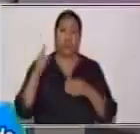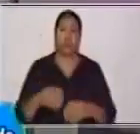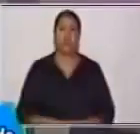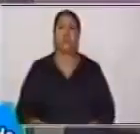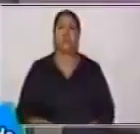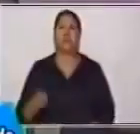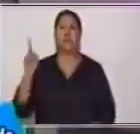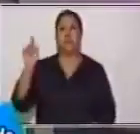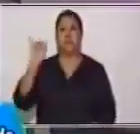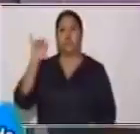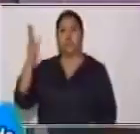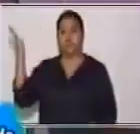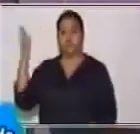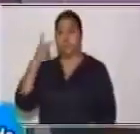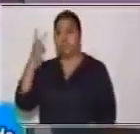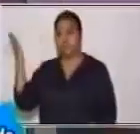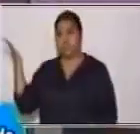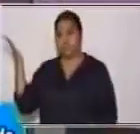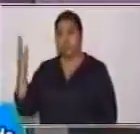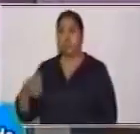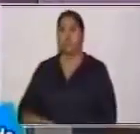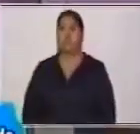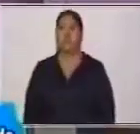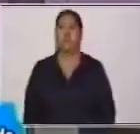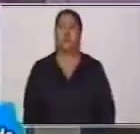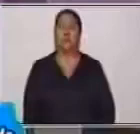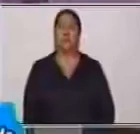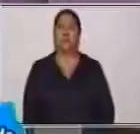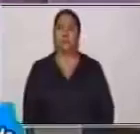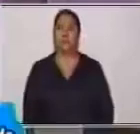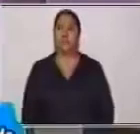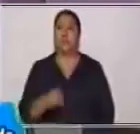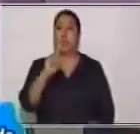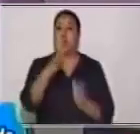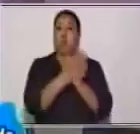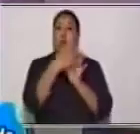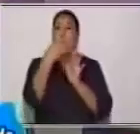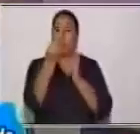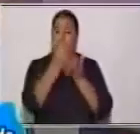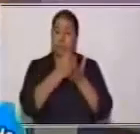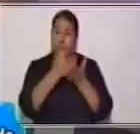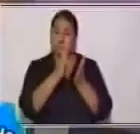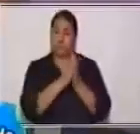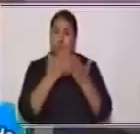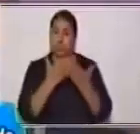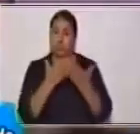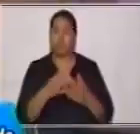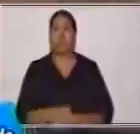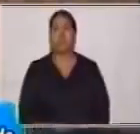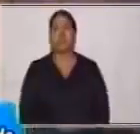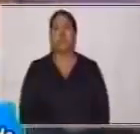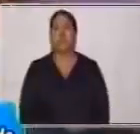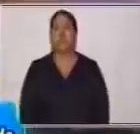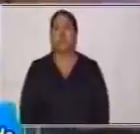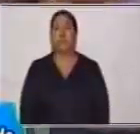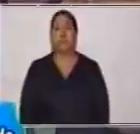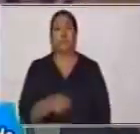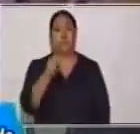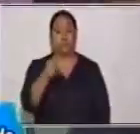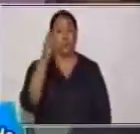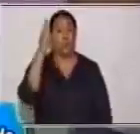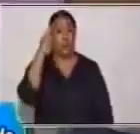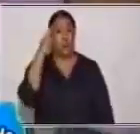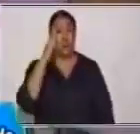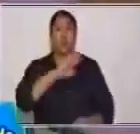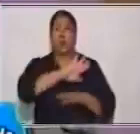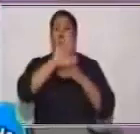igual a 11, t más 8 partido 3 más t menos 3 partido 9 igual a 81. Ten presente de